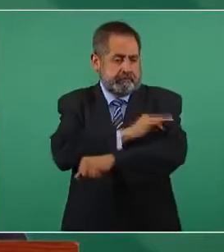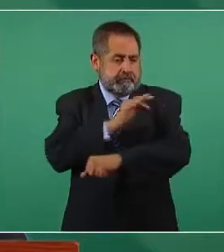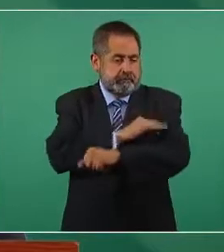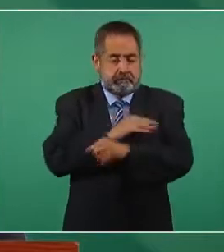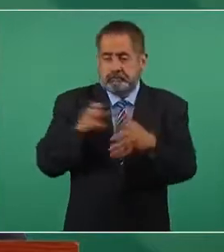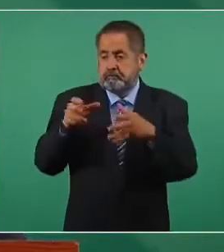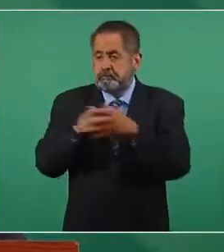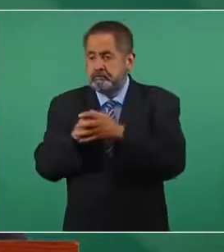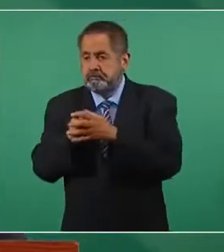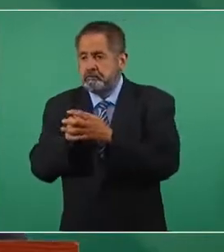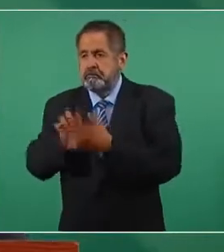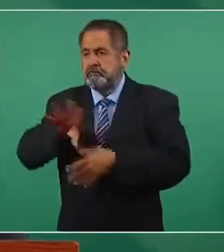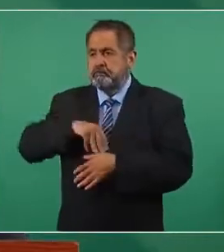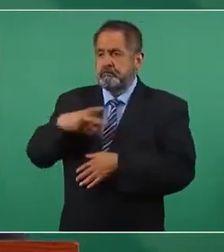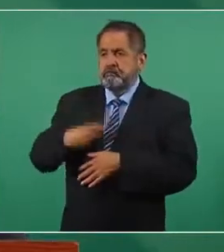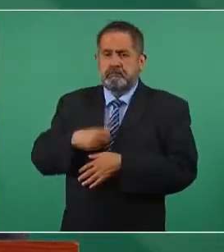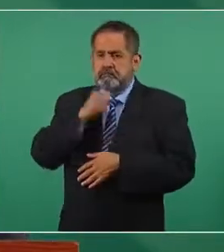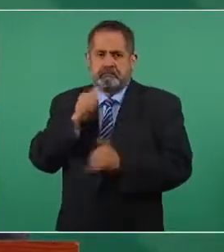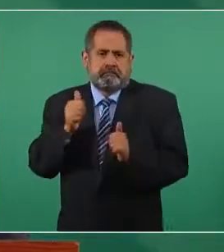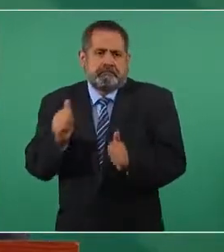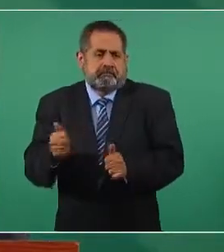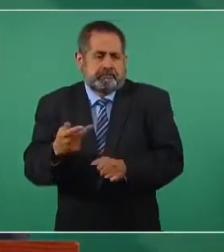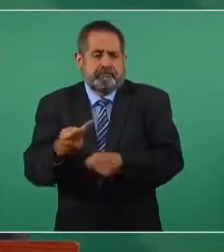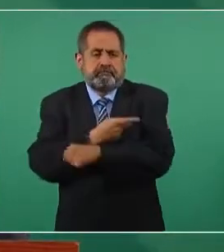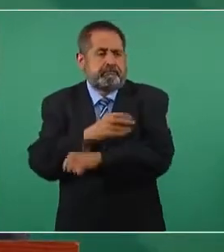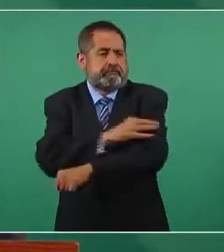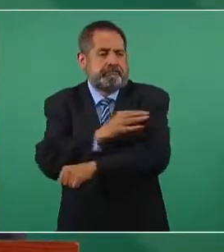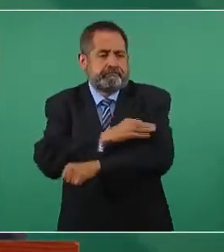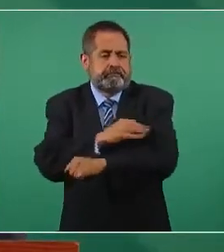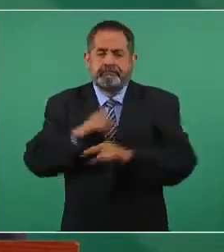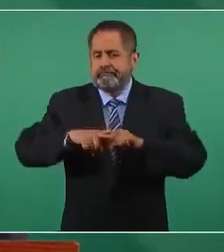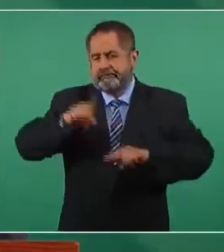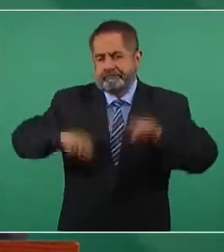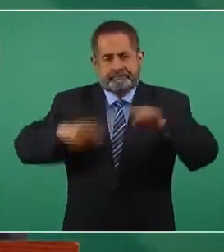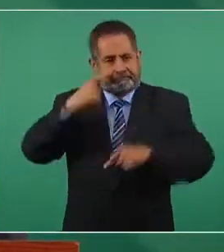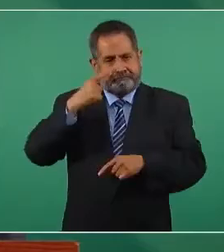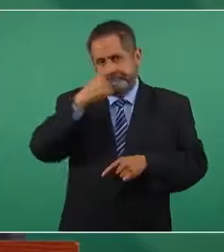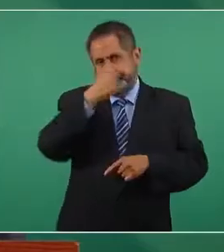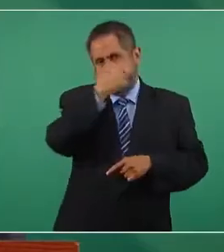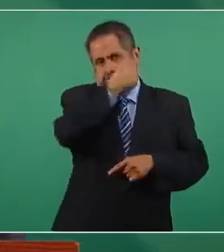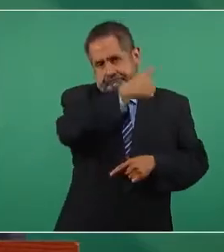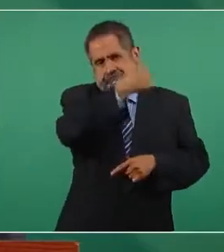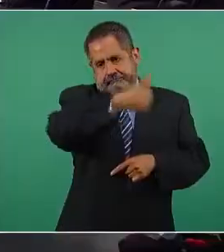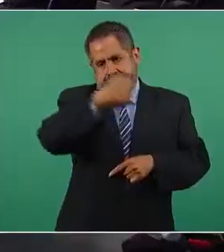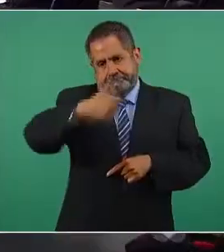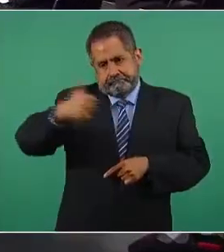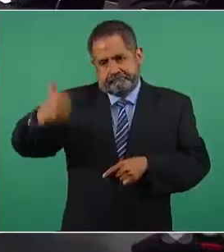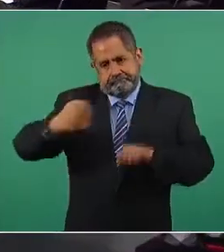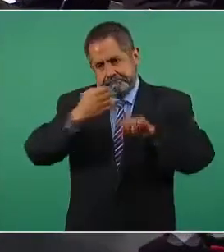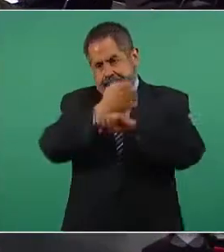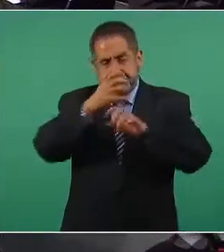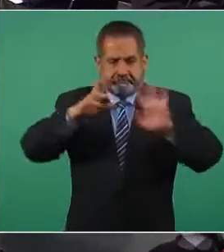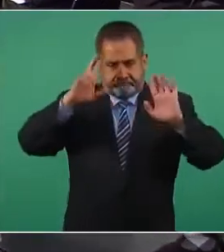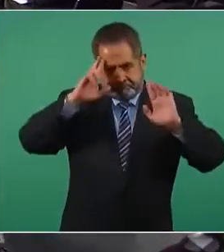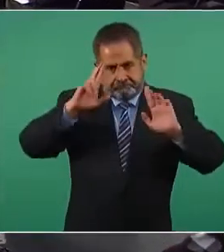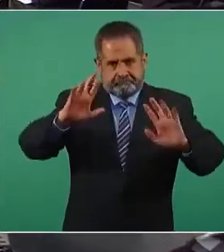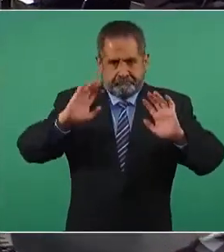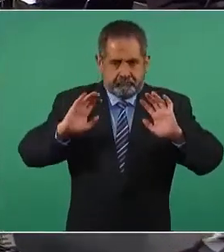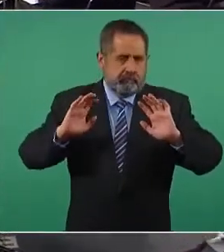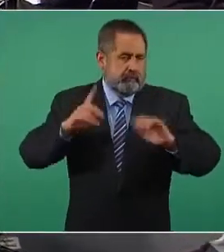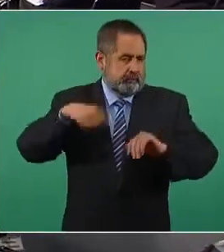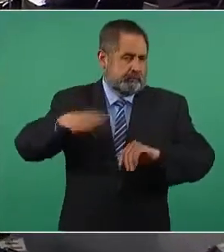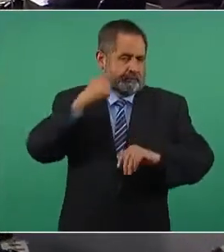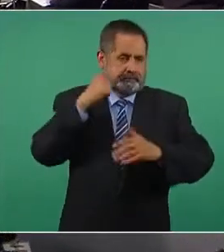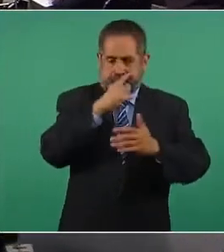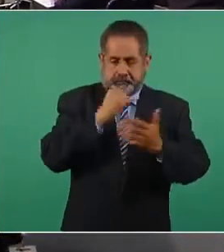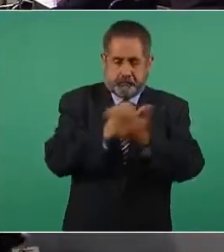correr el riesgo de algún contagio. Entonces eso depende de cada estado y ahí somos muy respetuosos. Hay estados en donde,